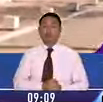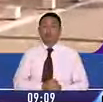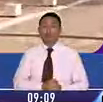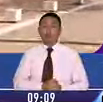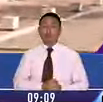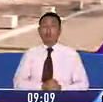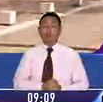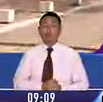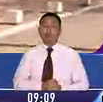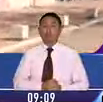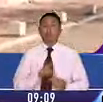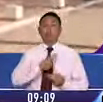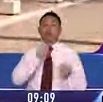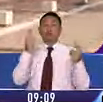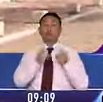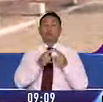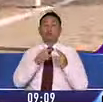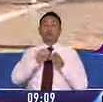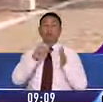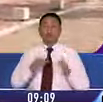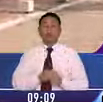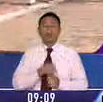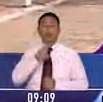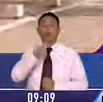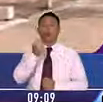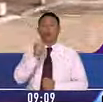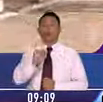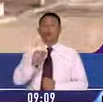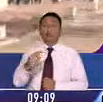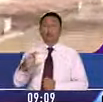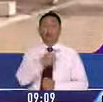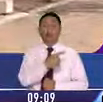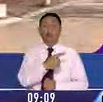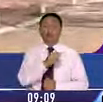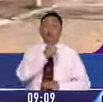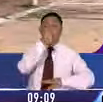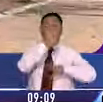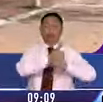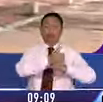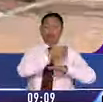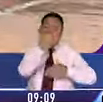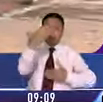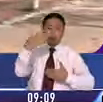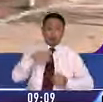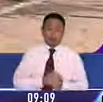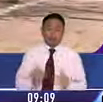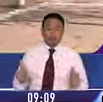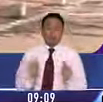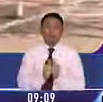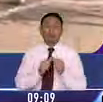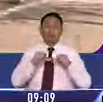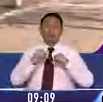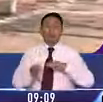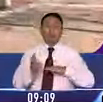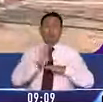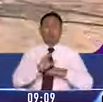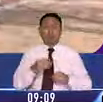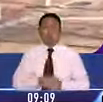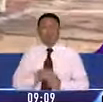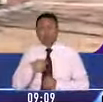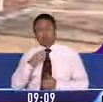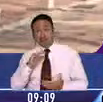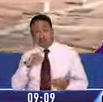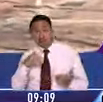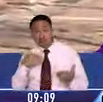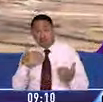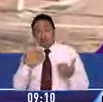de la bancada de UNES. Ellos tienen su sede política junto a la Asamblea. Vamos a caminar hasta